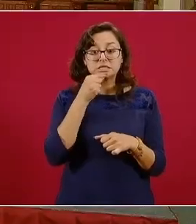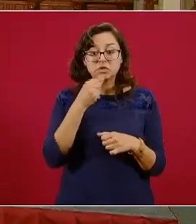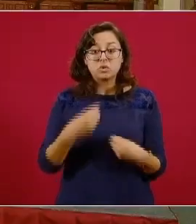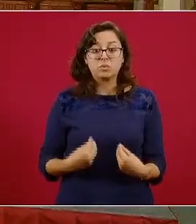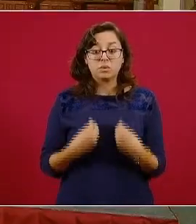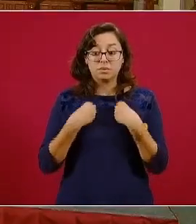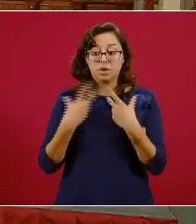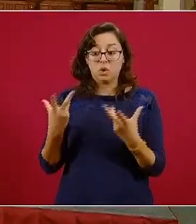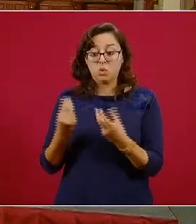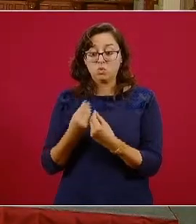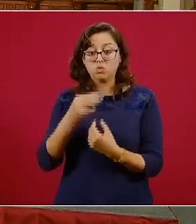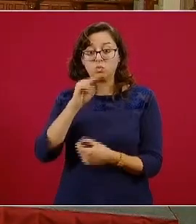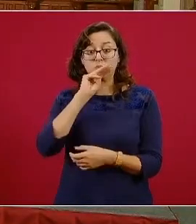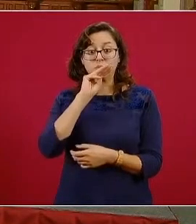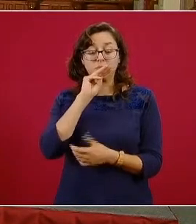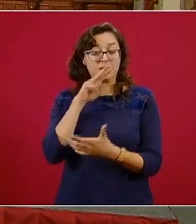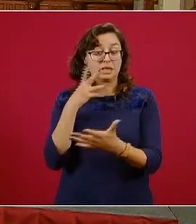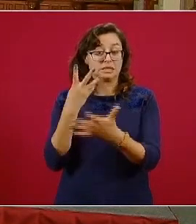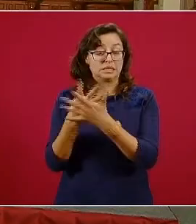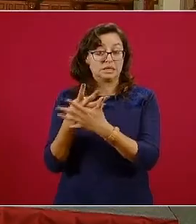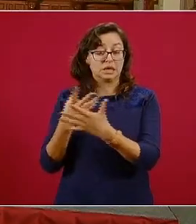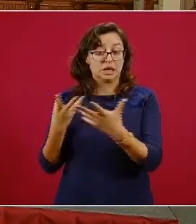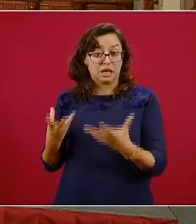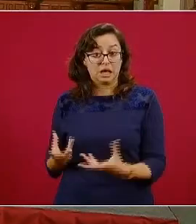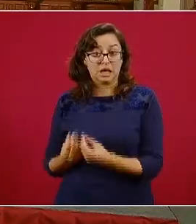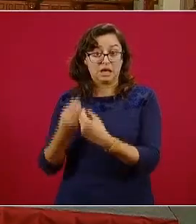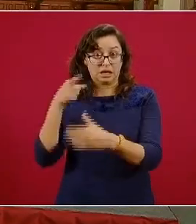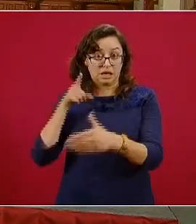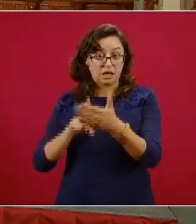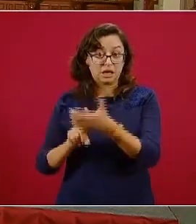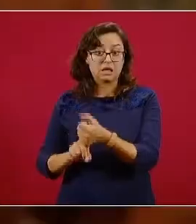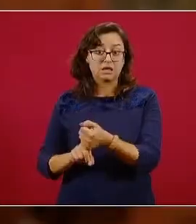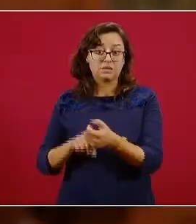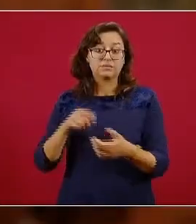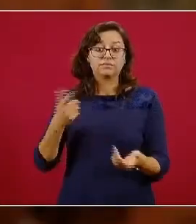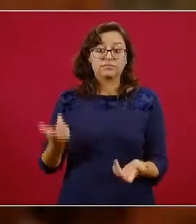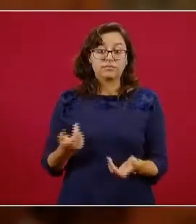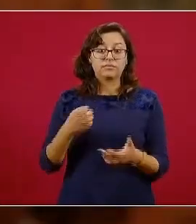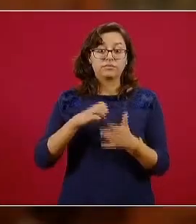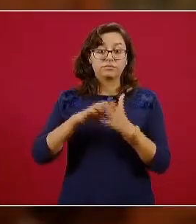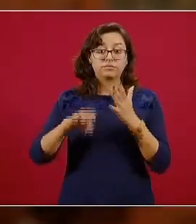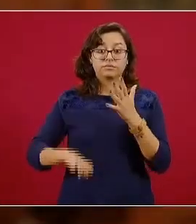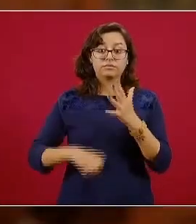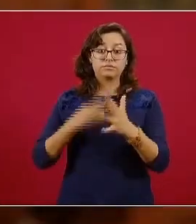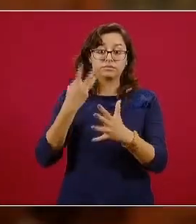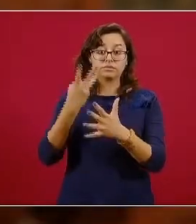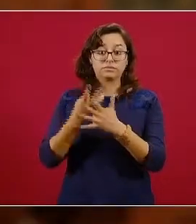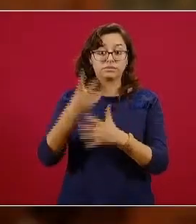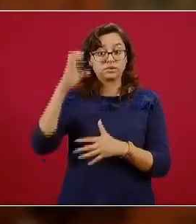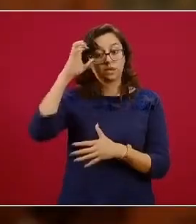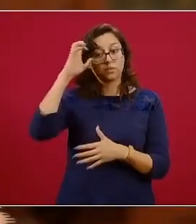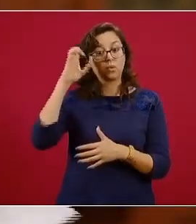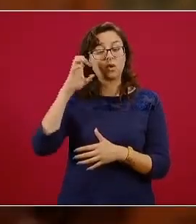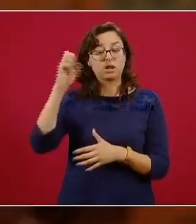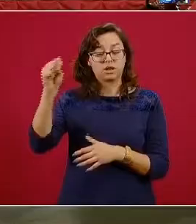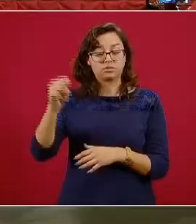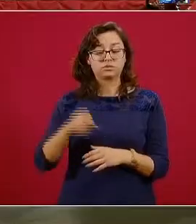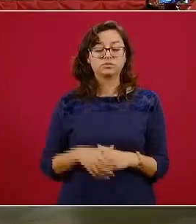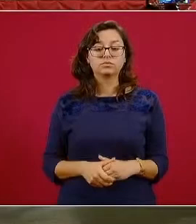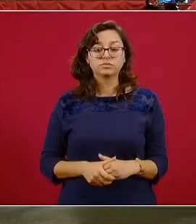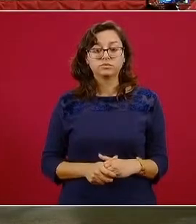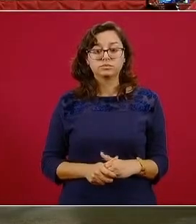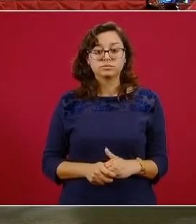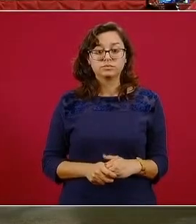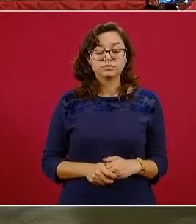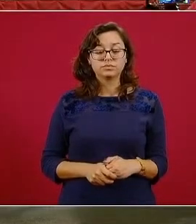con sus madres privadas de la libertad, como es en el caso del Centro Federal de Readaptación Femenino de Morelos. La